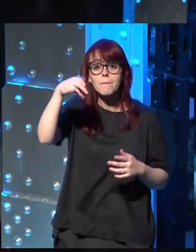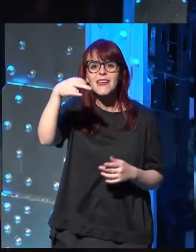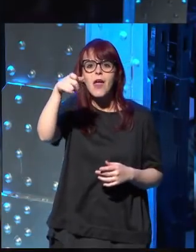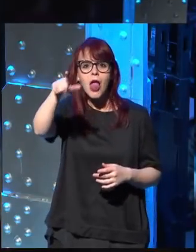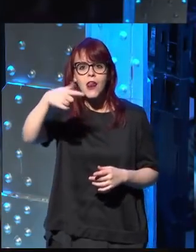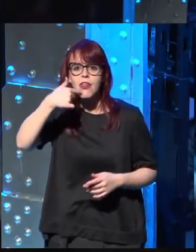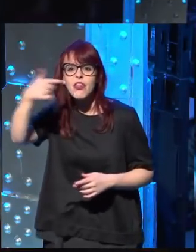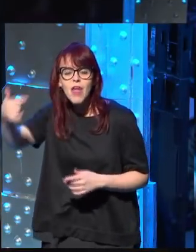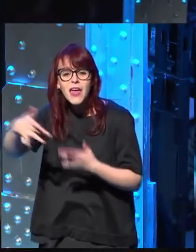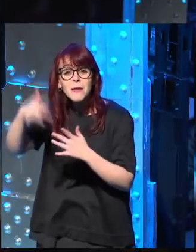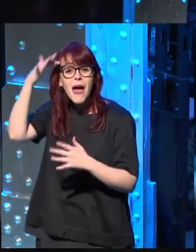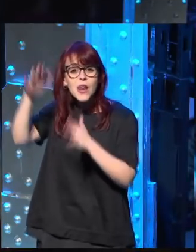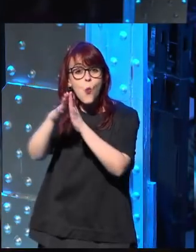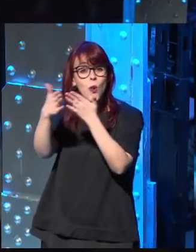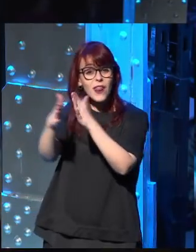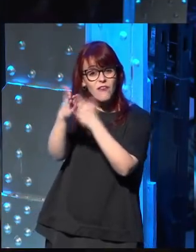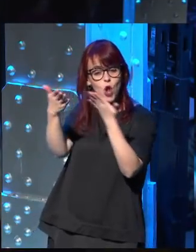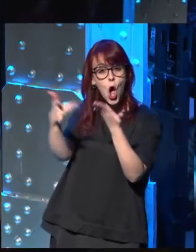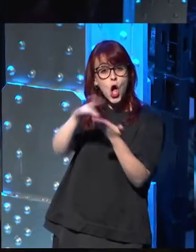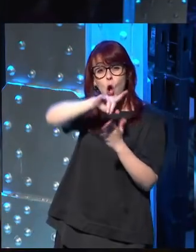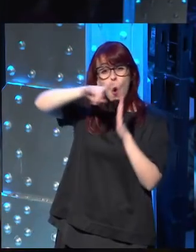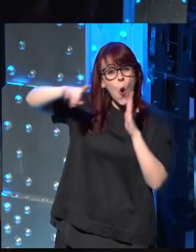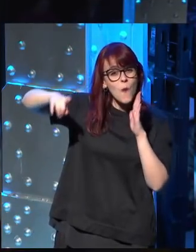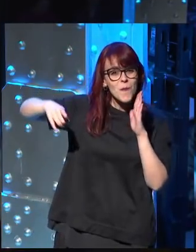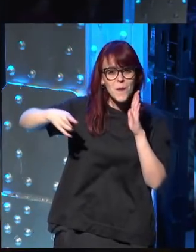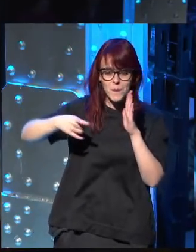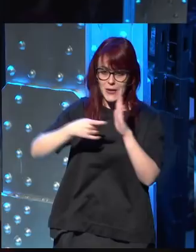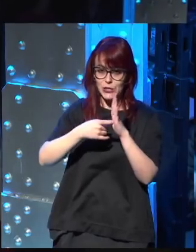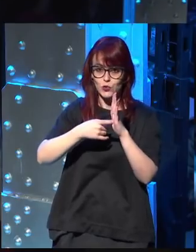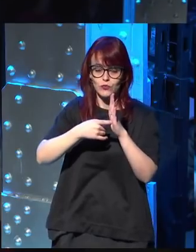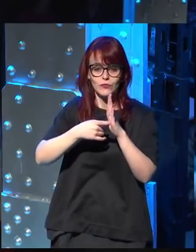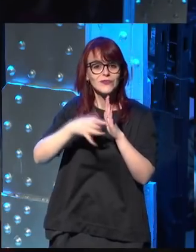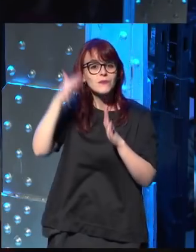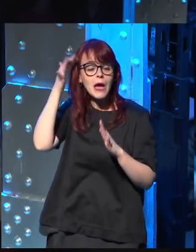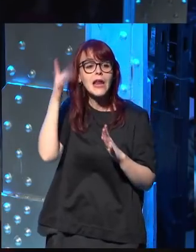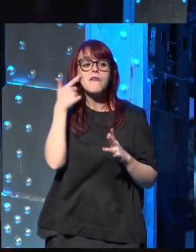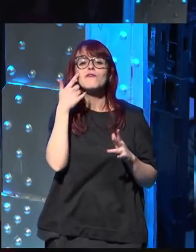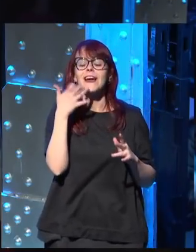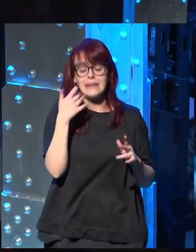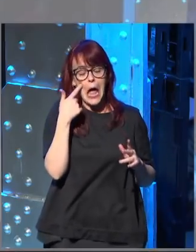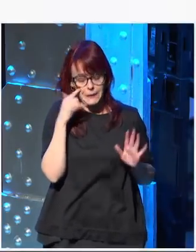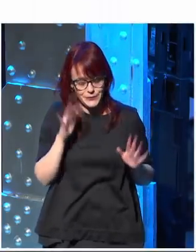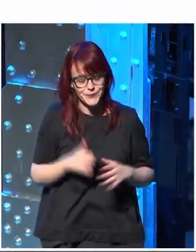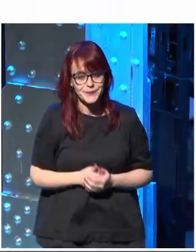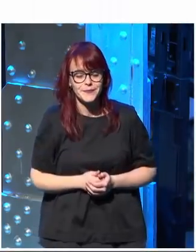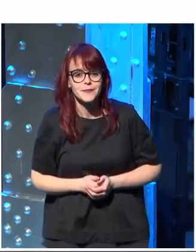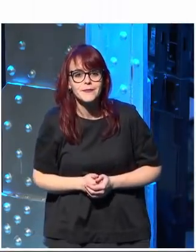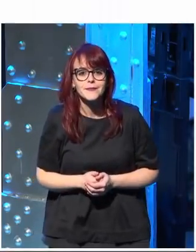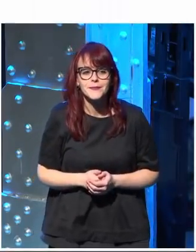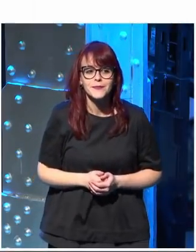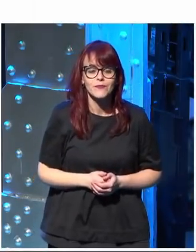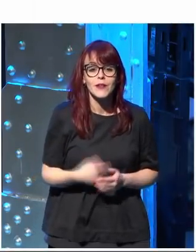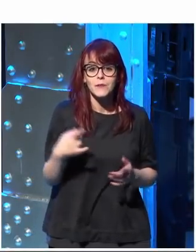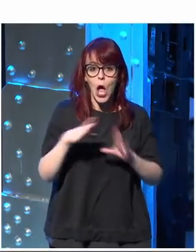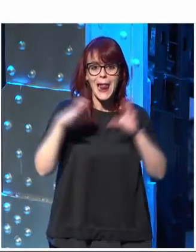digo, imagínate un libro que fuera todo entero, ¿no ves tú? Mira, este por ejemplo, ¿no?